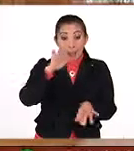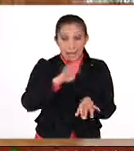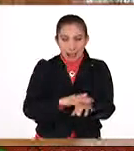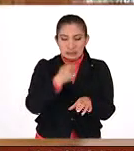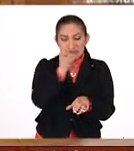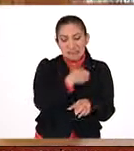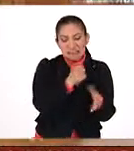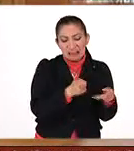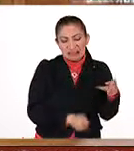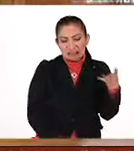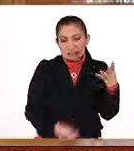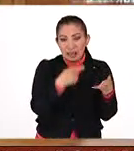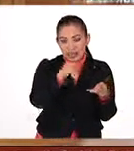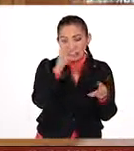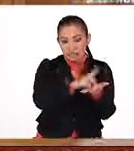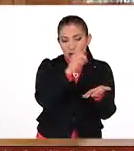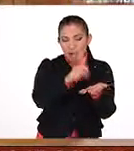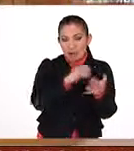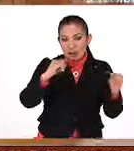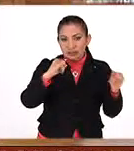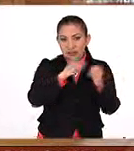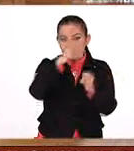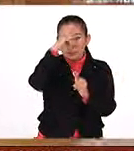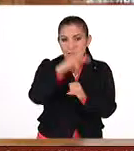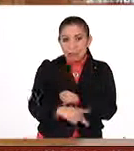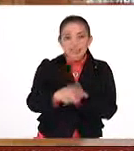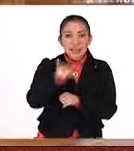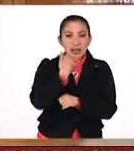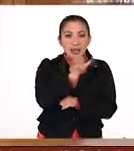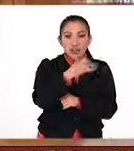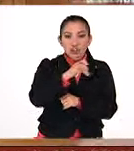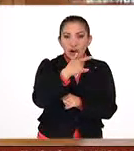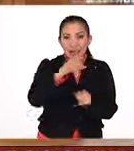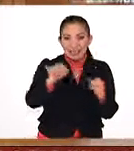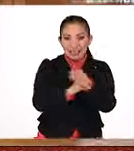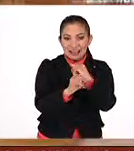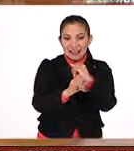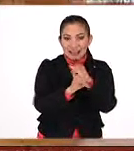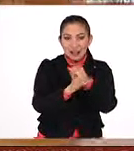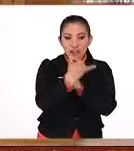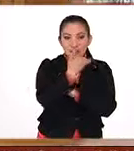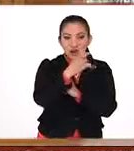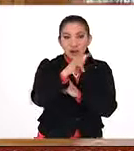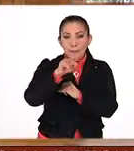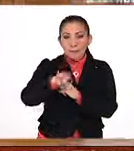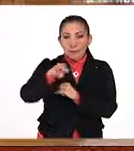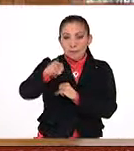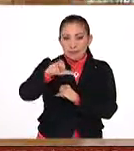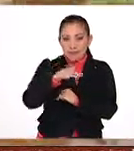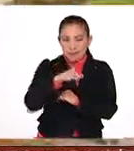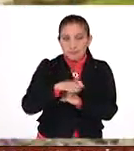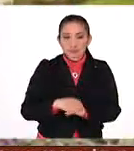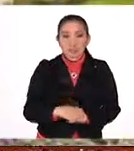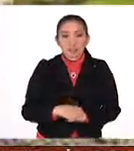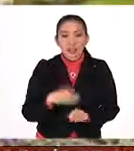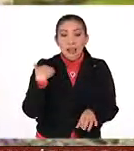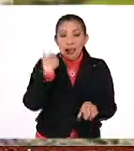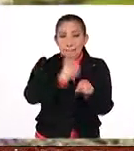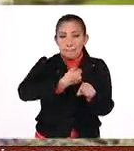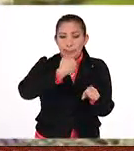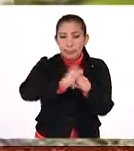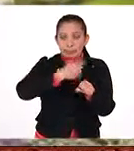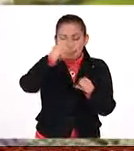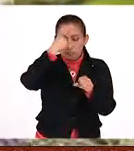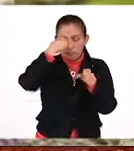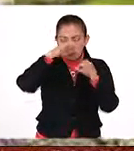referencia puedes consultar el directorio del instituto mexicano de yoga en su sitio de internet yoga punto mx practicar la